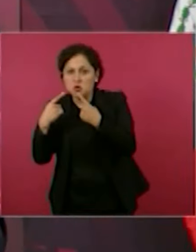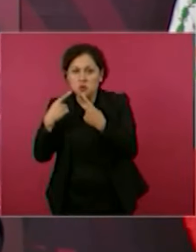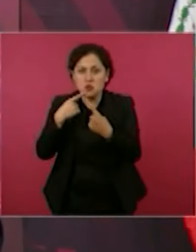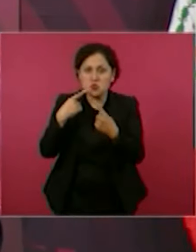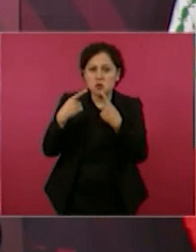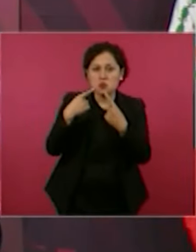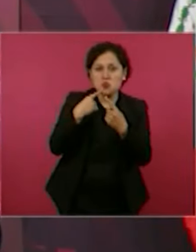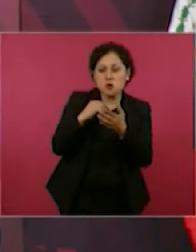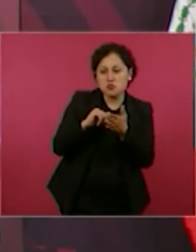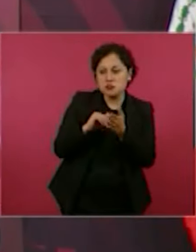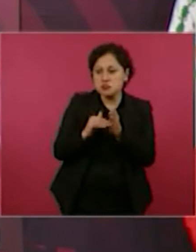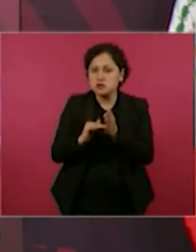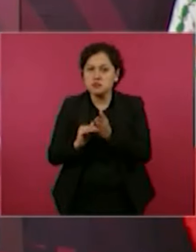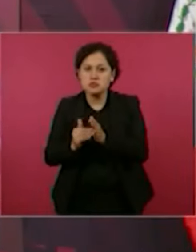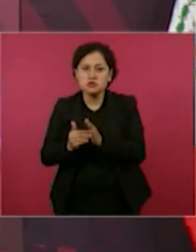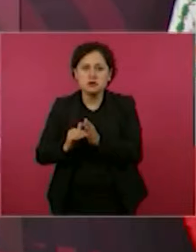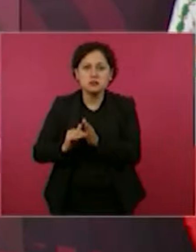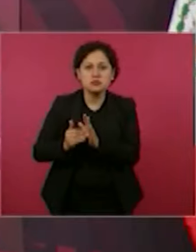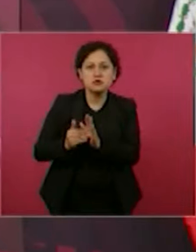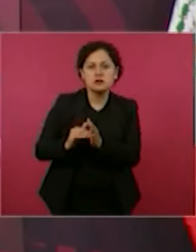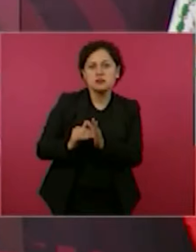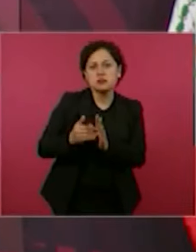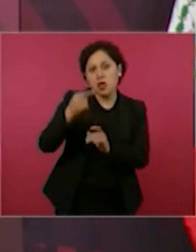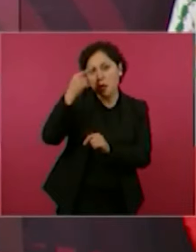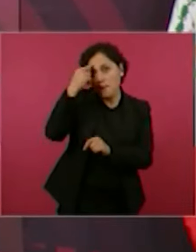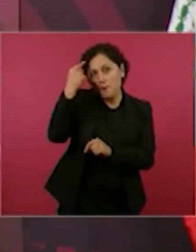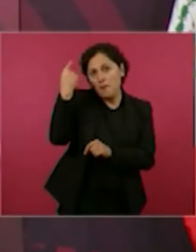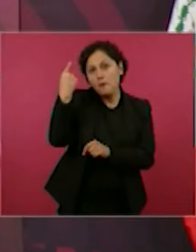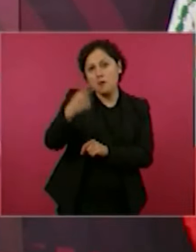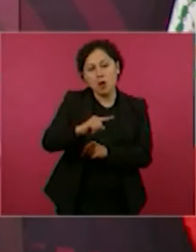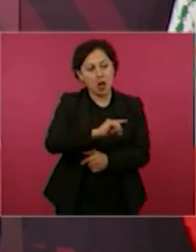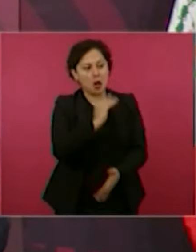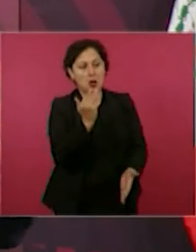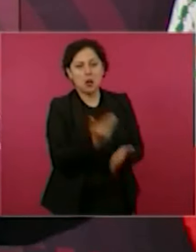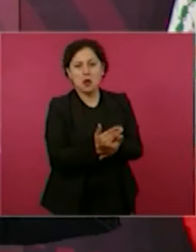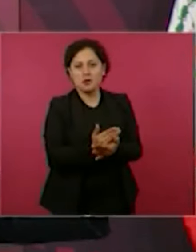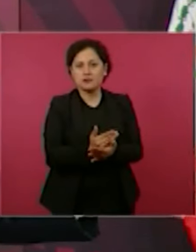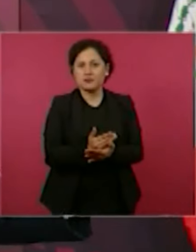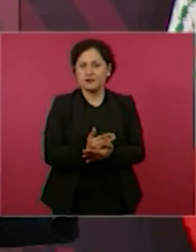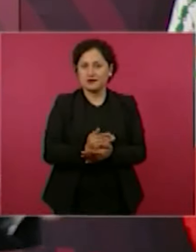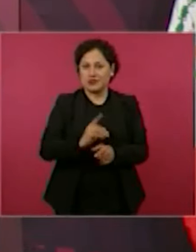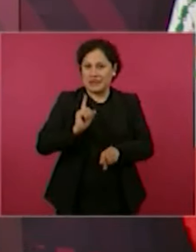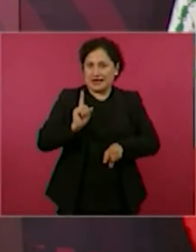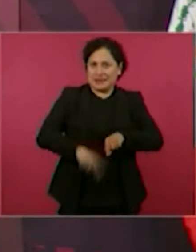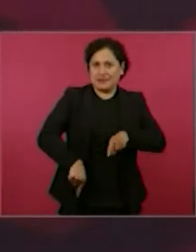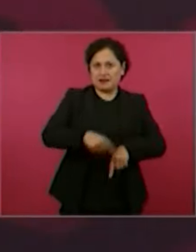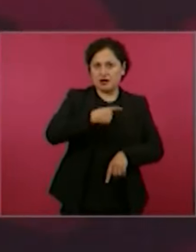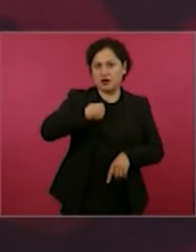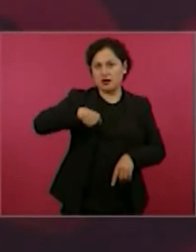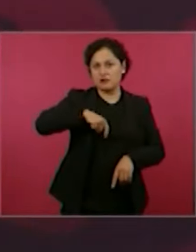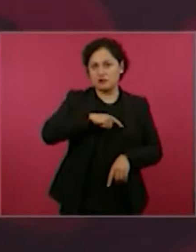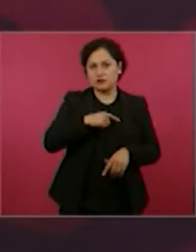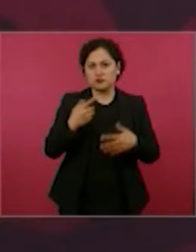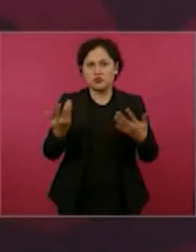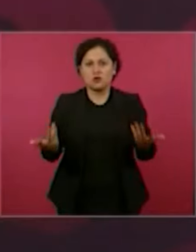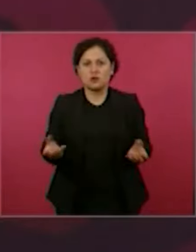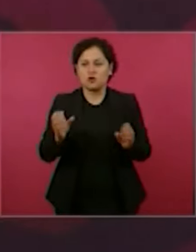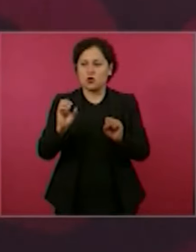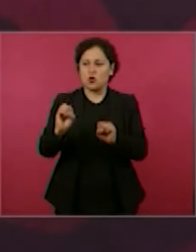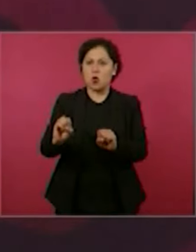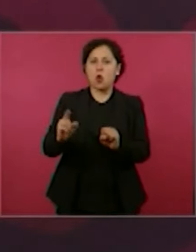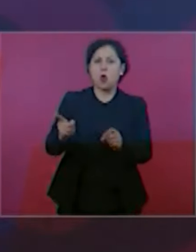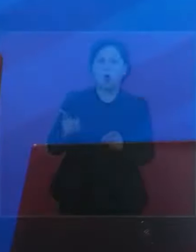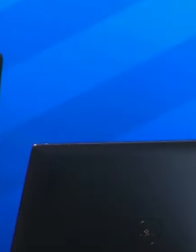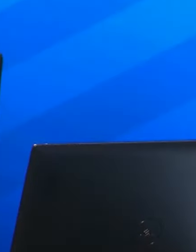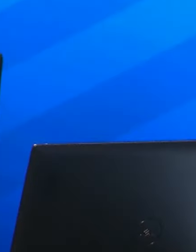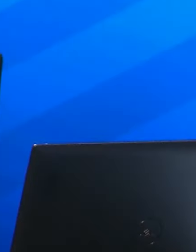preocupa. Ajá. Y prácticamente Claudia... les dice lo mismo, bueno, ya aceptaron que perdieron. Ahora, lo cierto